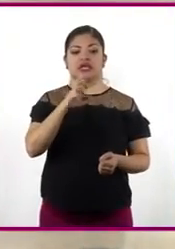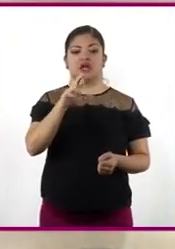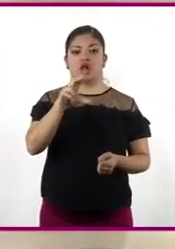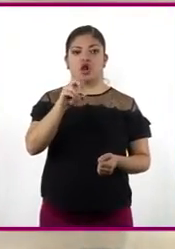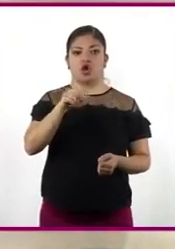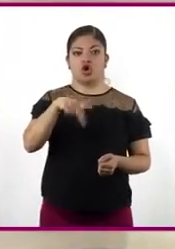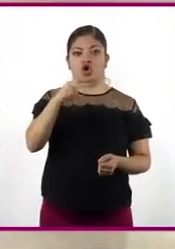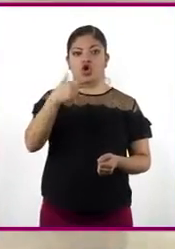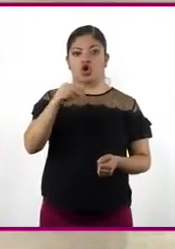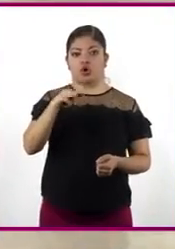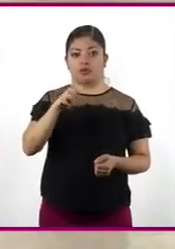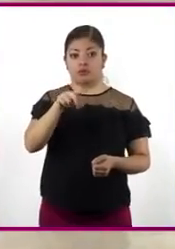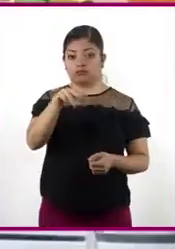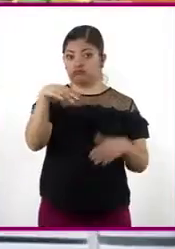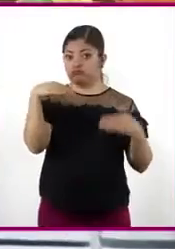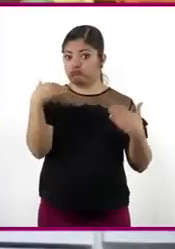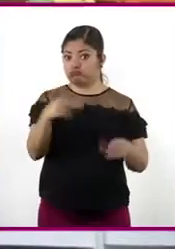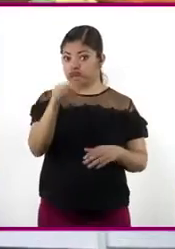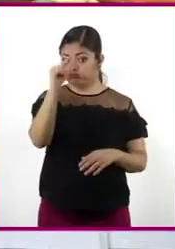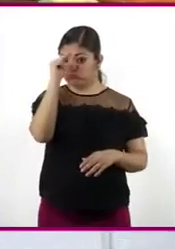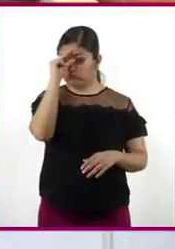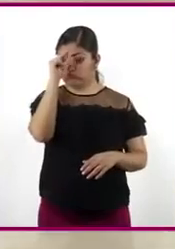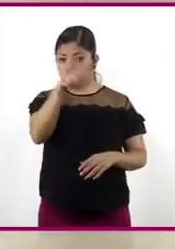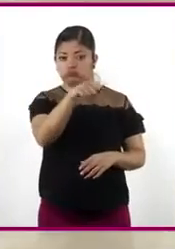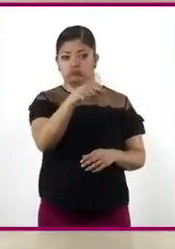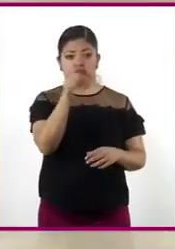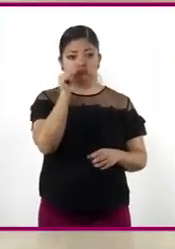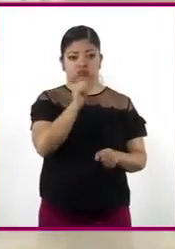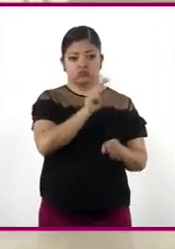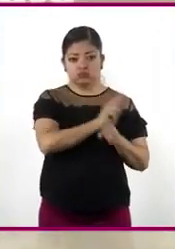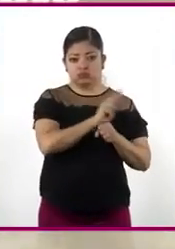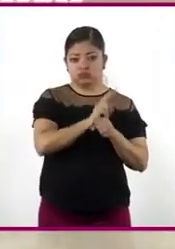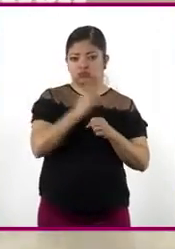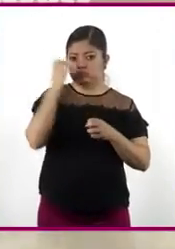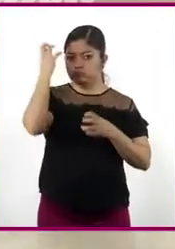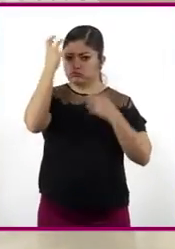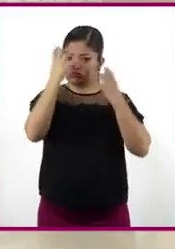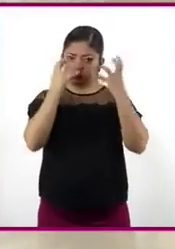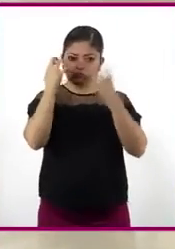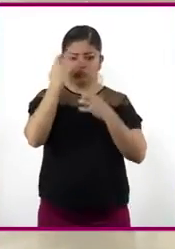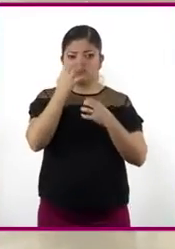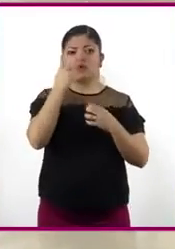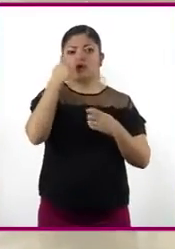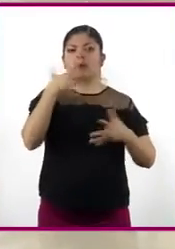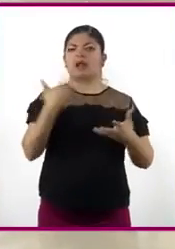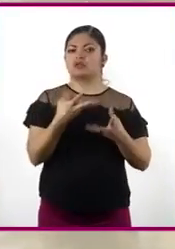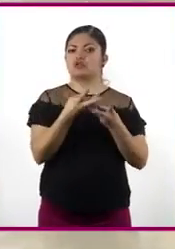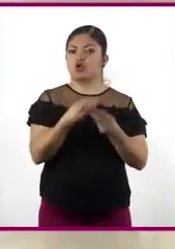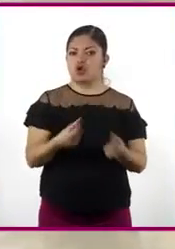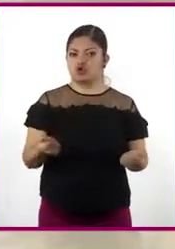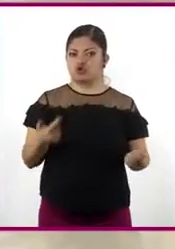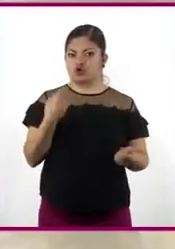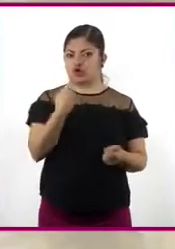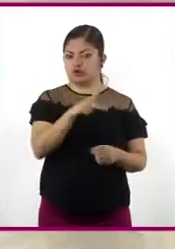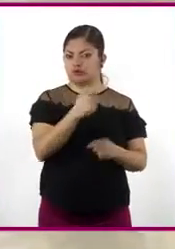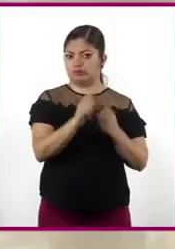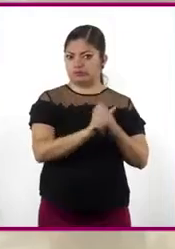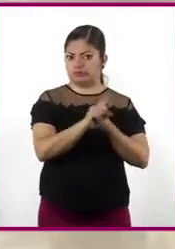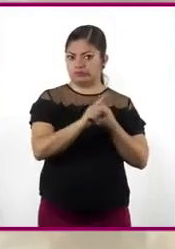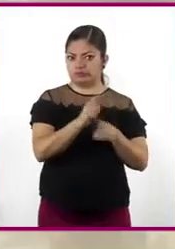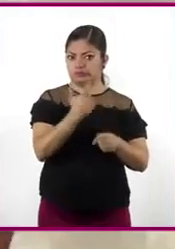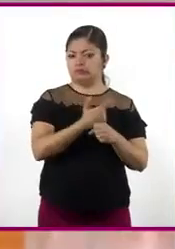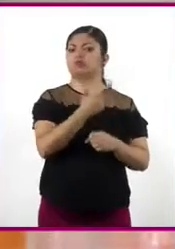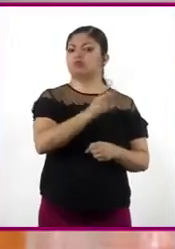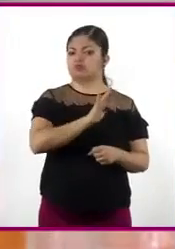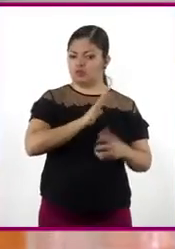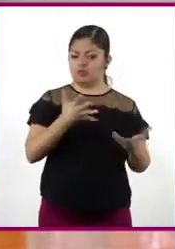reconocido por su inteligencia, su hábil uso de la observación y el razonamiento deductivo para resolver casos difíciles. Y